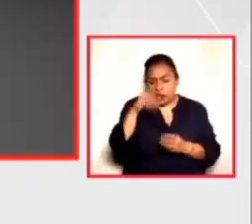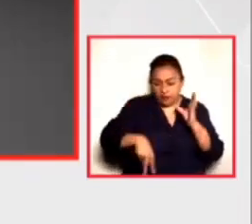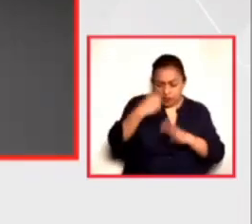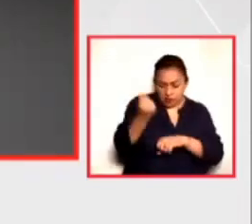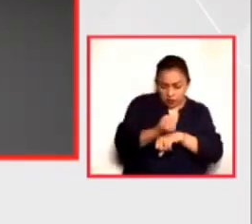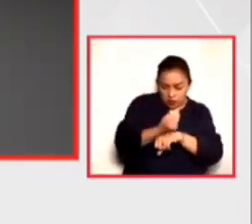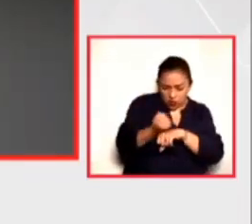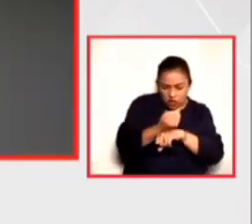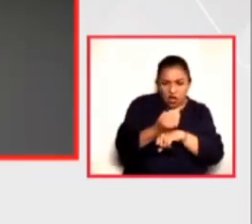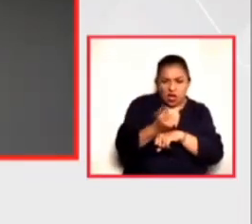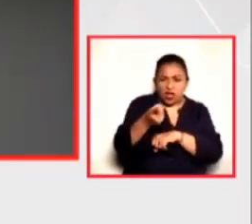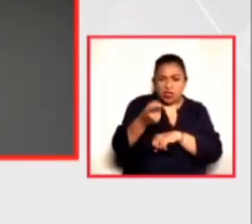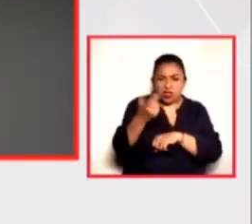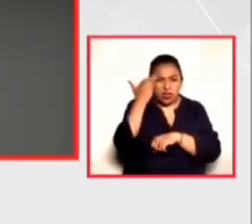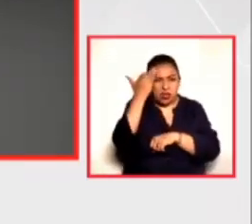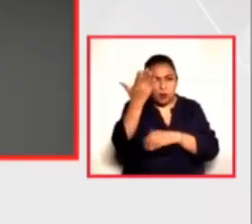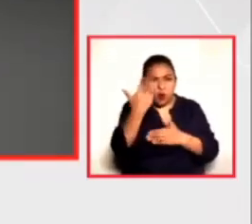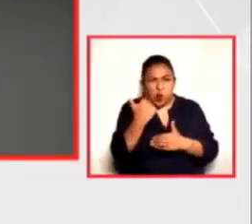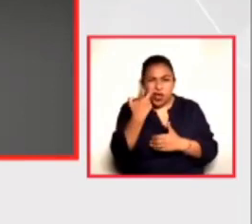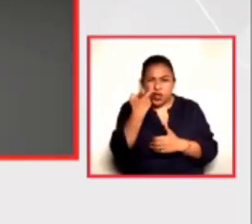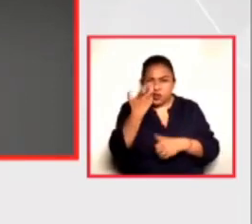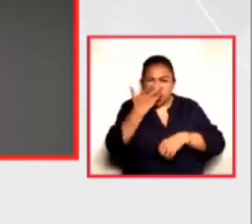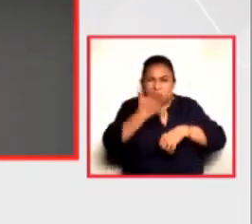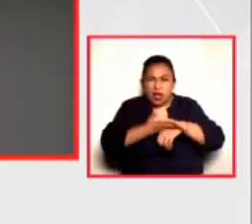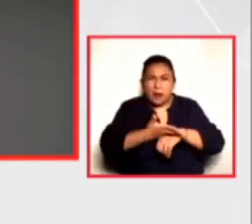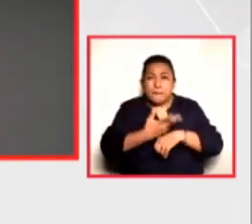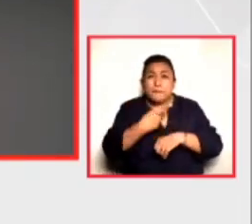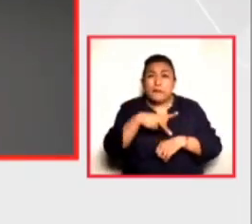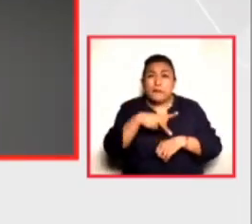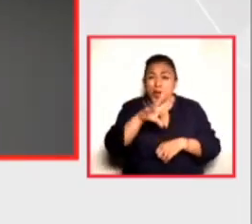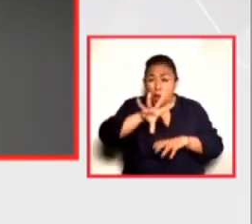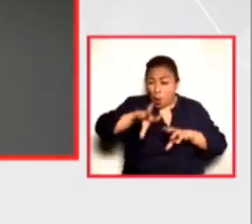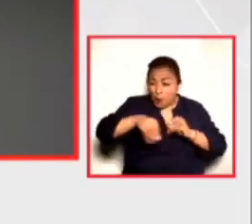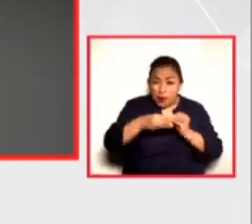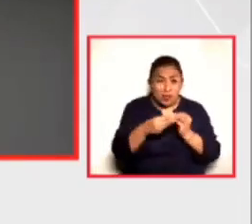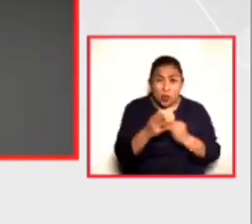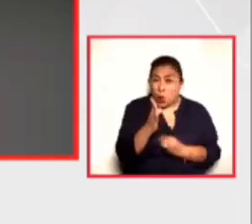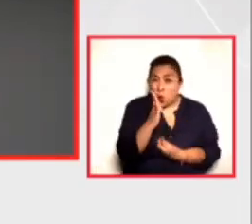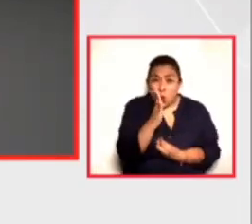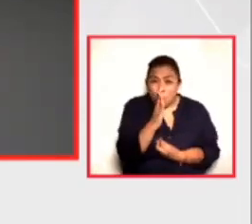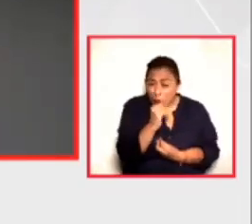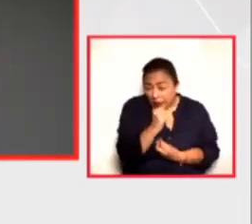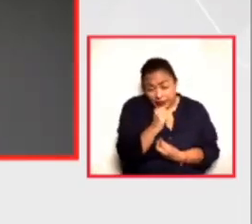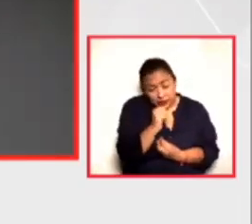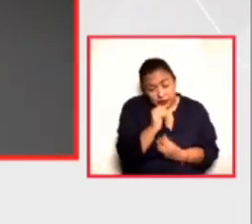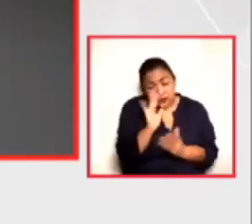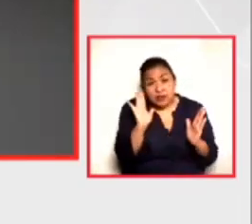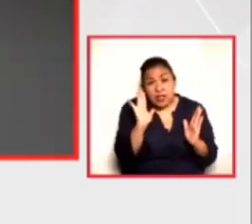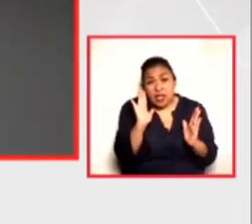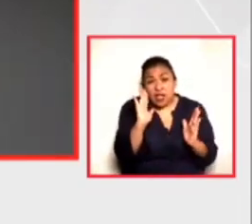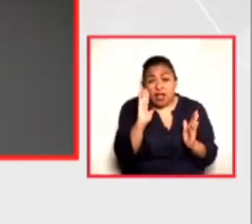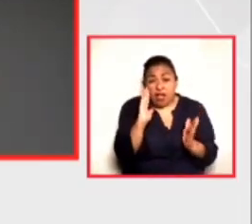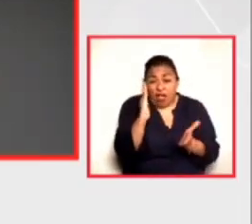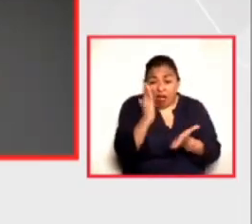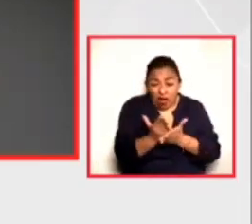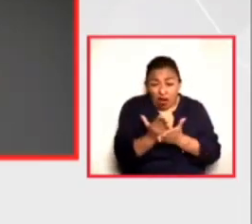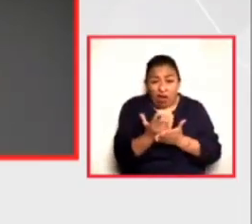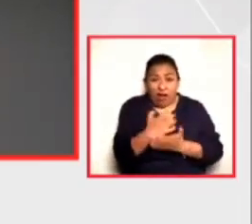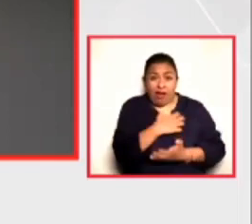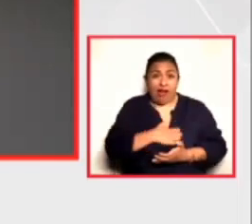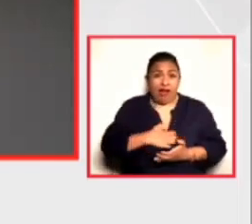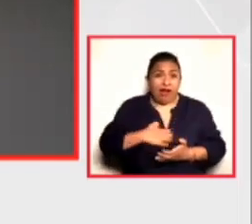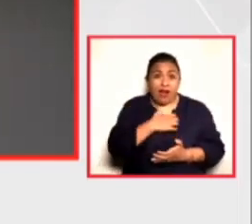tiempo. Pero si pese a todo no puedes evitarlo y congelas el júbilo y quieres con